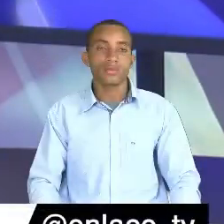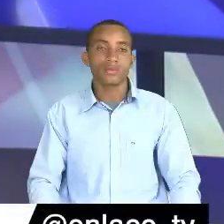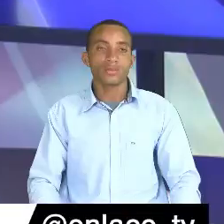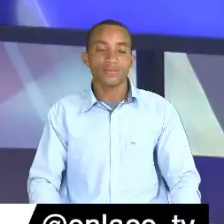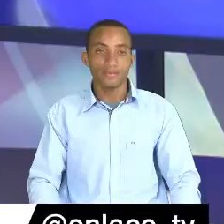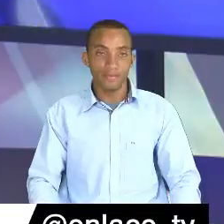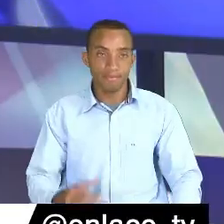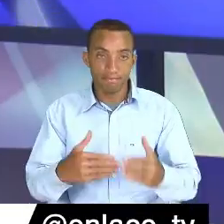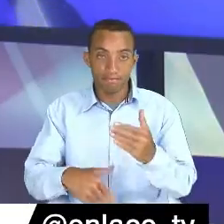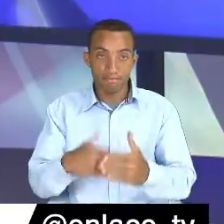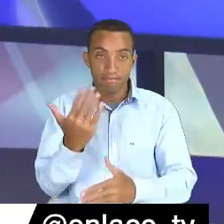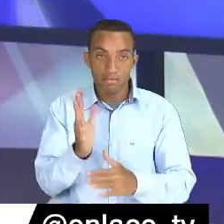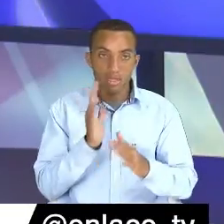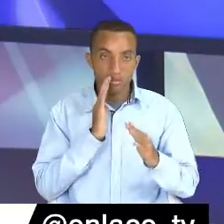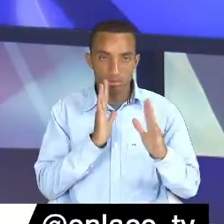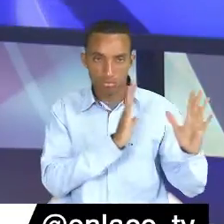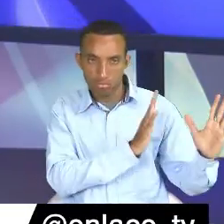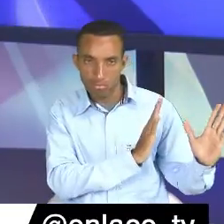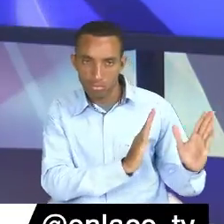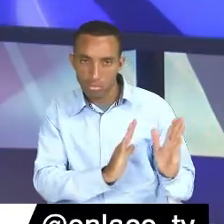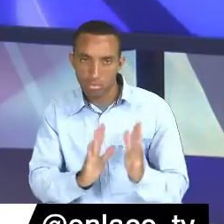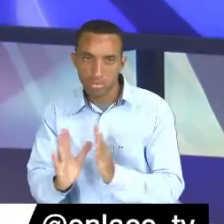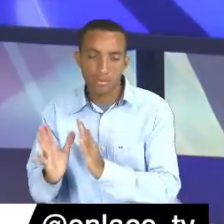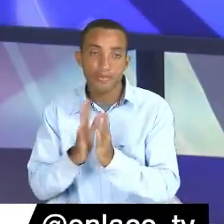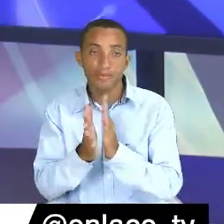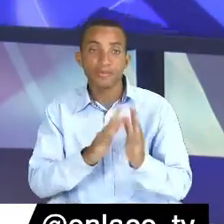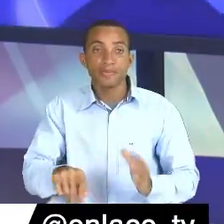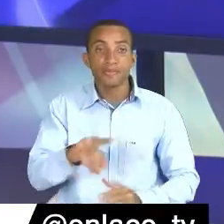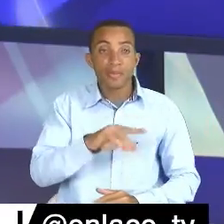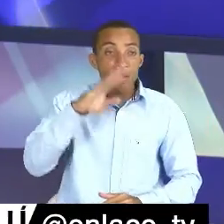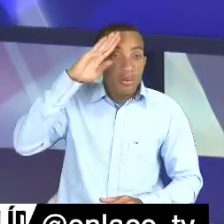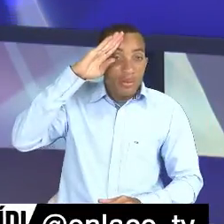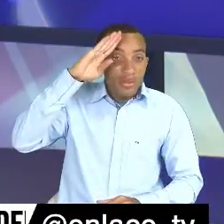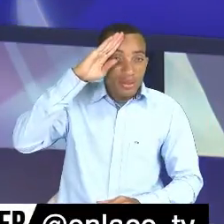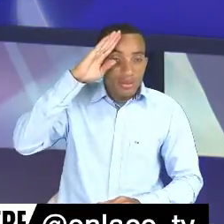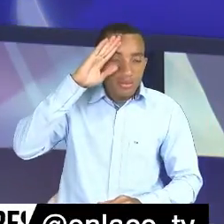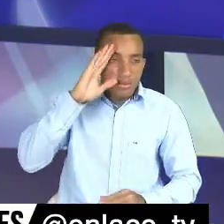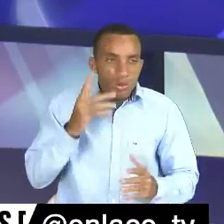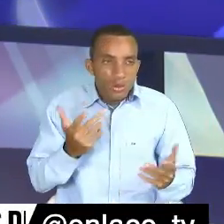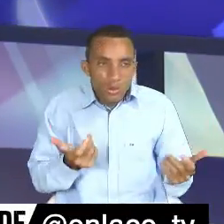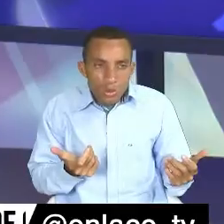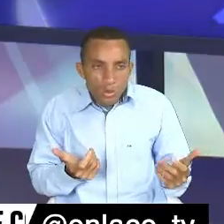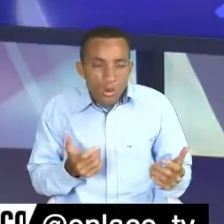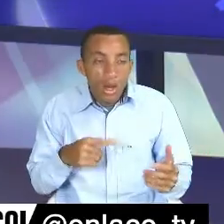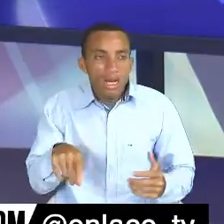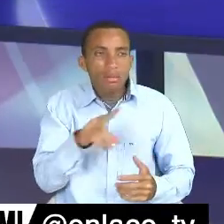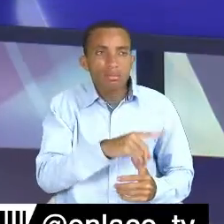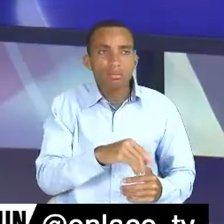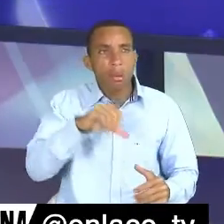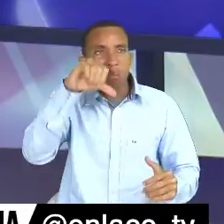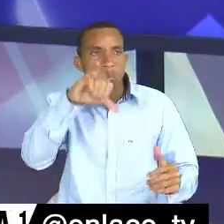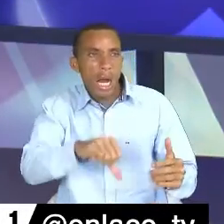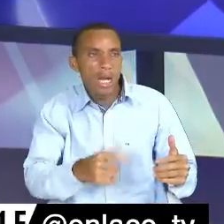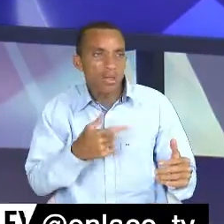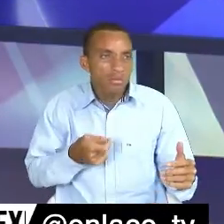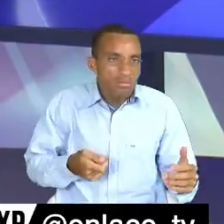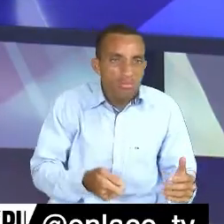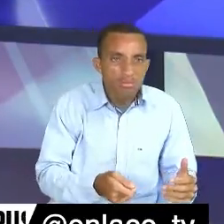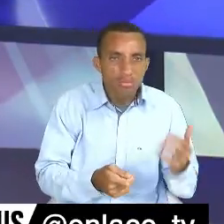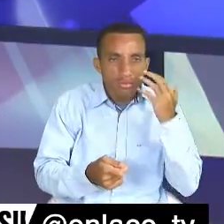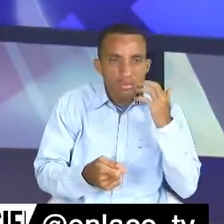Empezamos con el desarrollo de la información. La policía tomó medidas contundentes frente a la ola de inseguridad que se ha venido presentando en